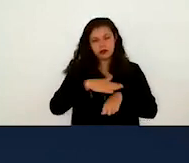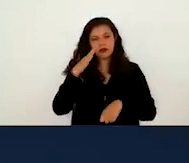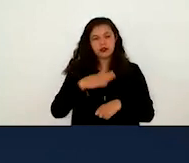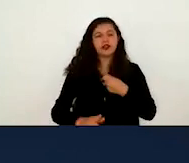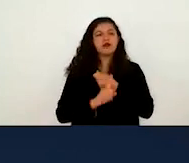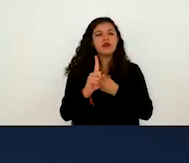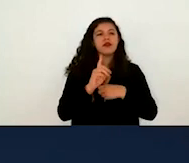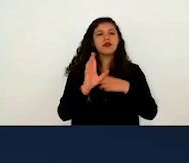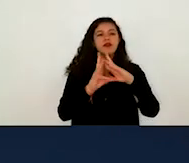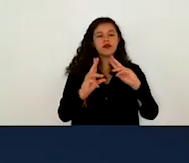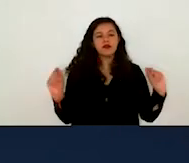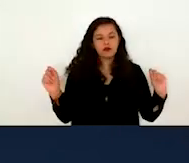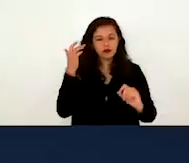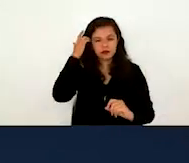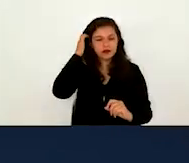conflictos